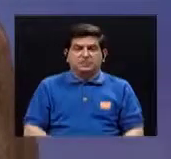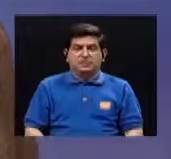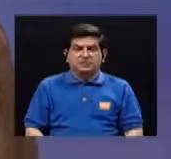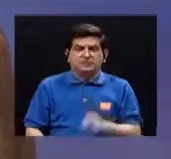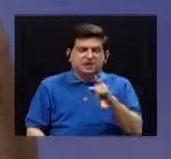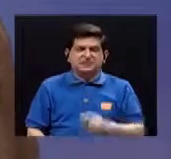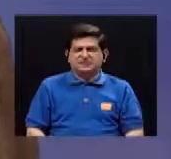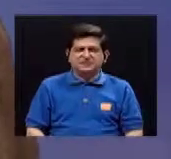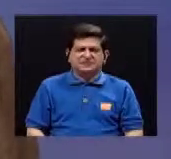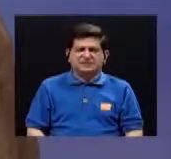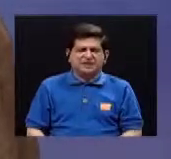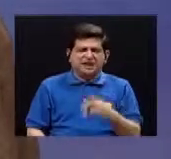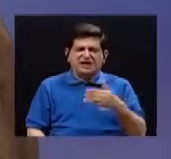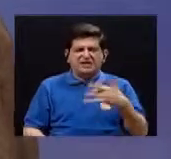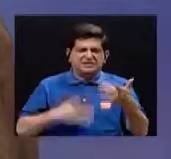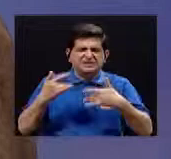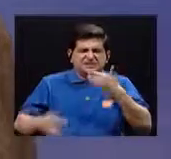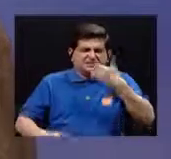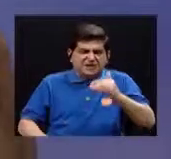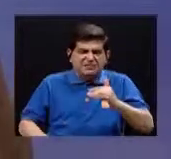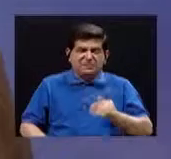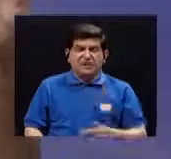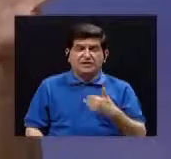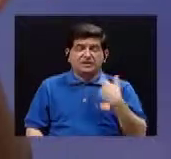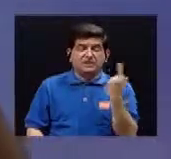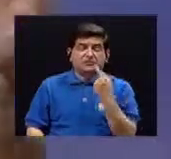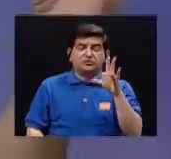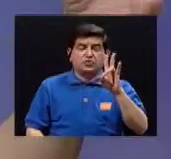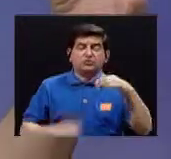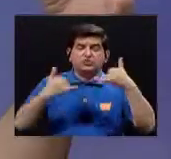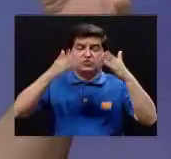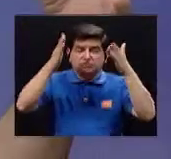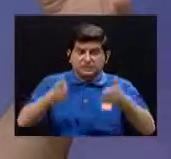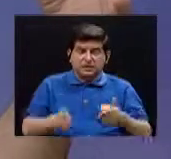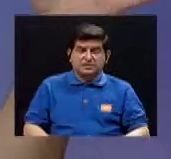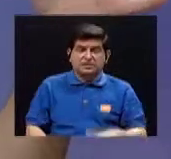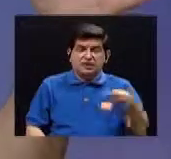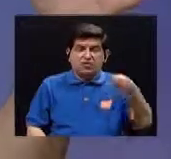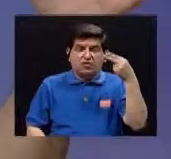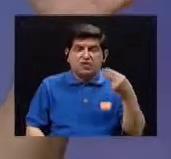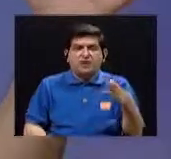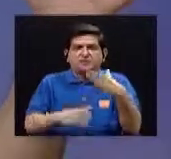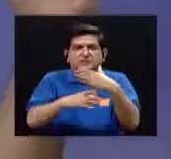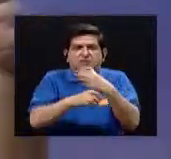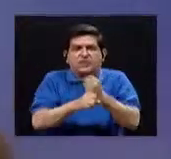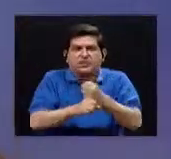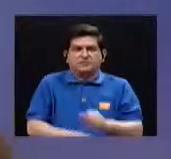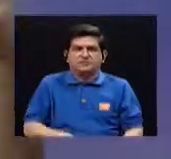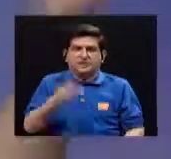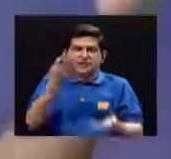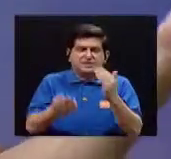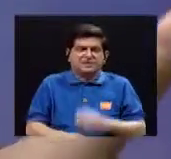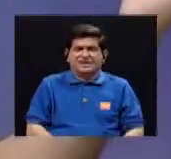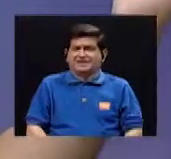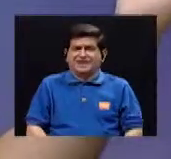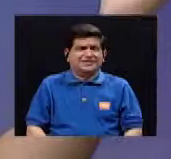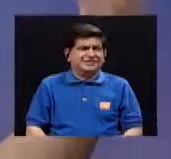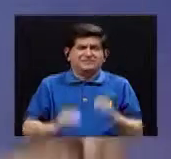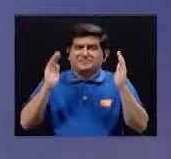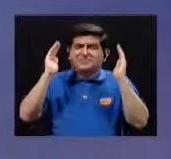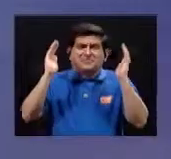estaba despechado y de repente vos sólo tenés a siete jugadores porque si no la historia se va a ser un